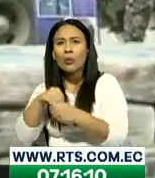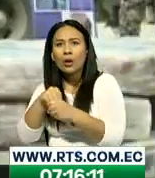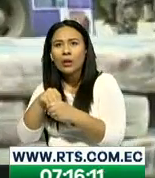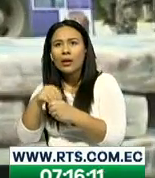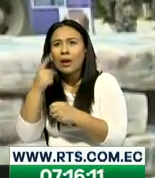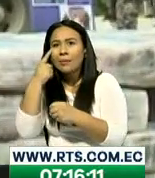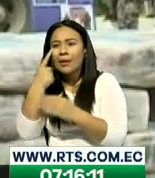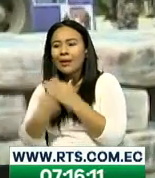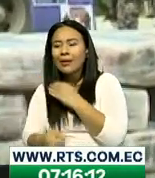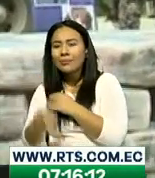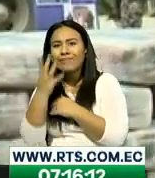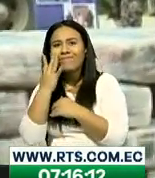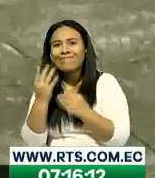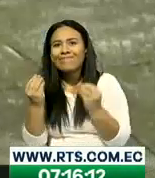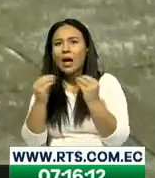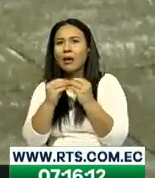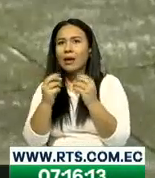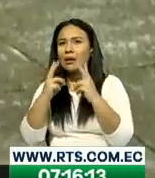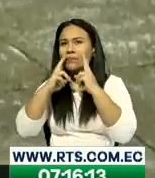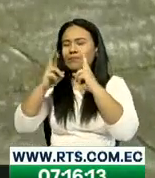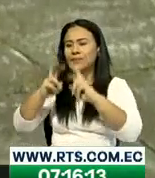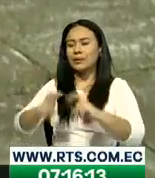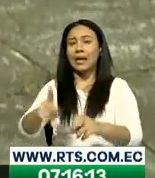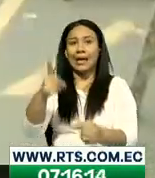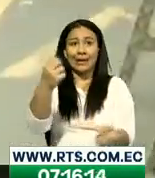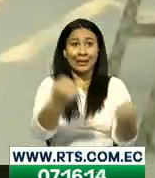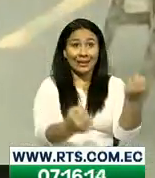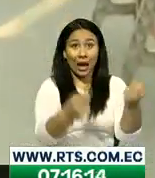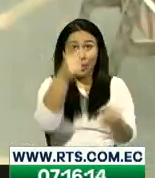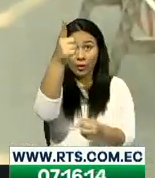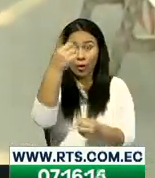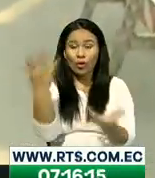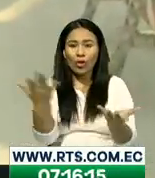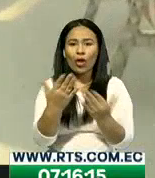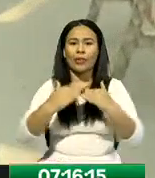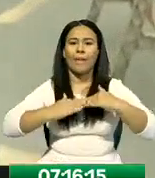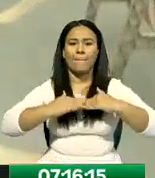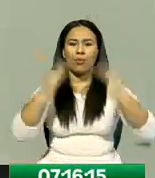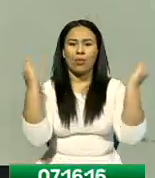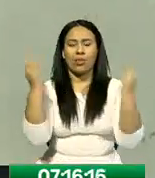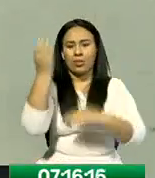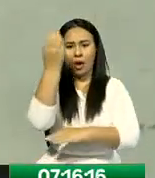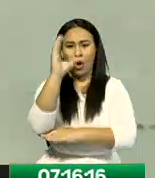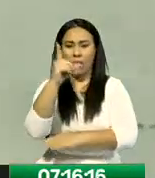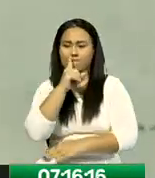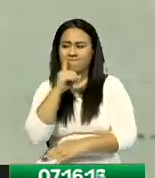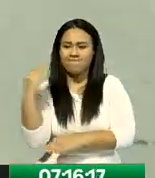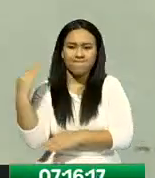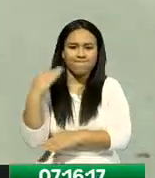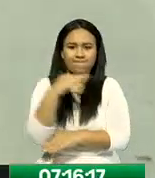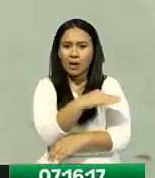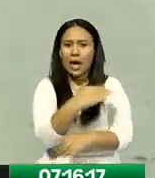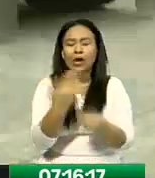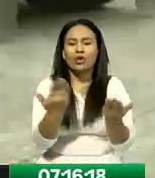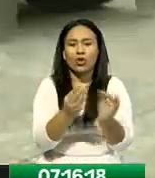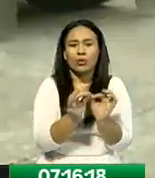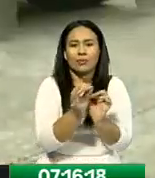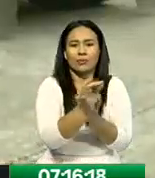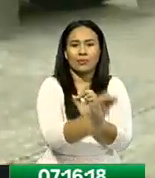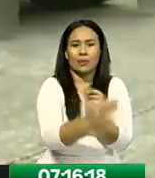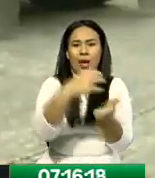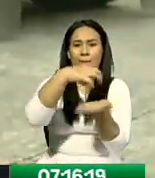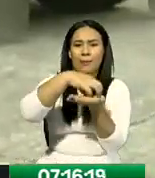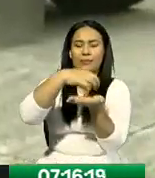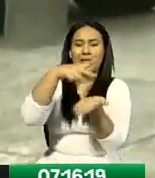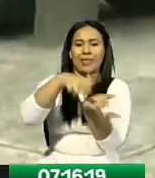severa. La Policía Nacional del Ecuador aseguró que los vehículos con la droga ingresaron por el puente Rumichaca, siendo finalmente detenidos en Quijos Baeza, en la